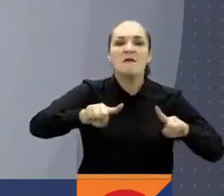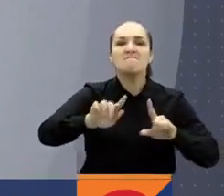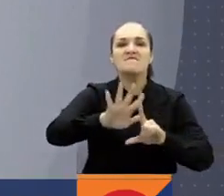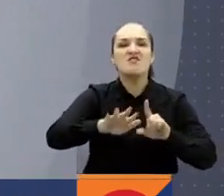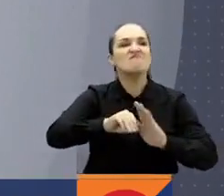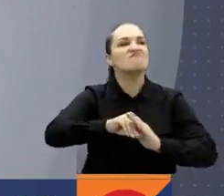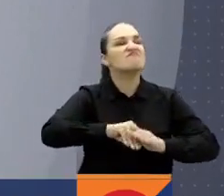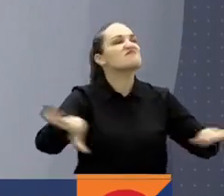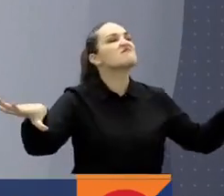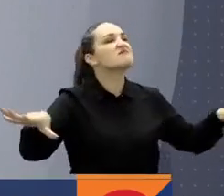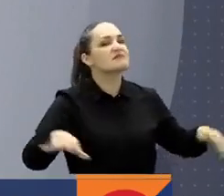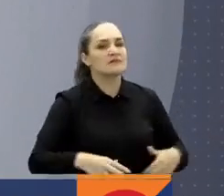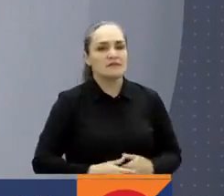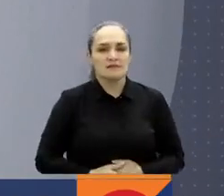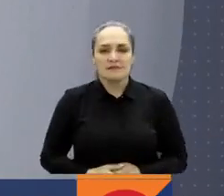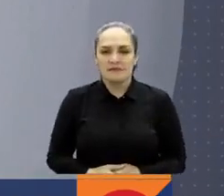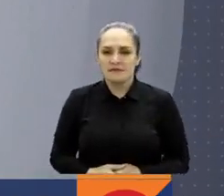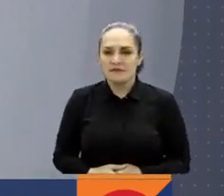de ellos.